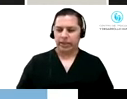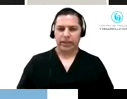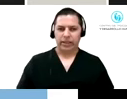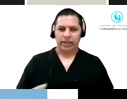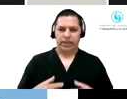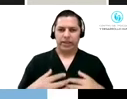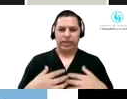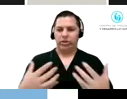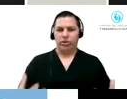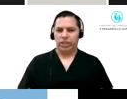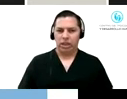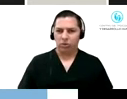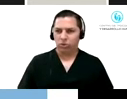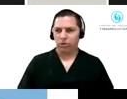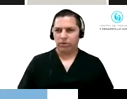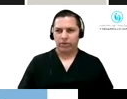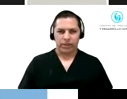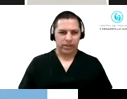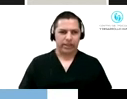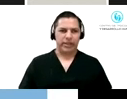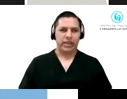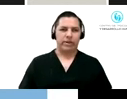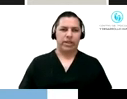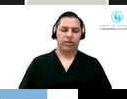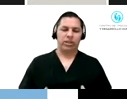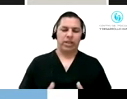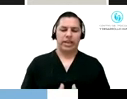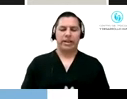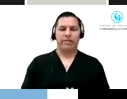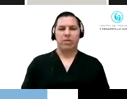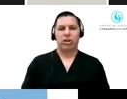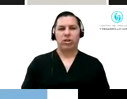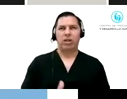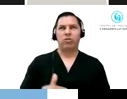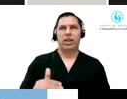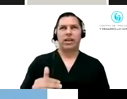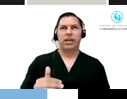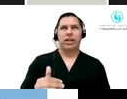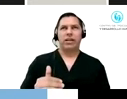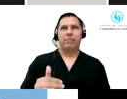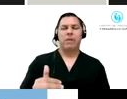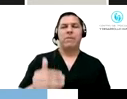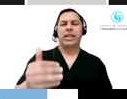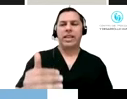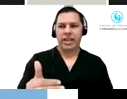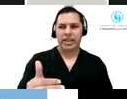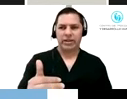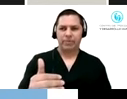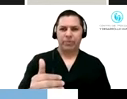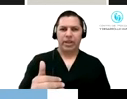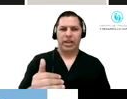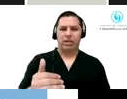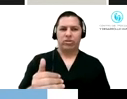etnias, situación de salud, etcétera, ¿verdad? Entonces aquí ya hablamos de algo que va más allá del